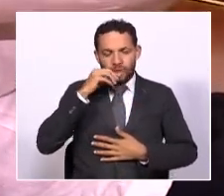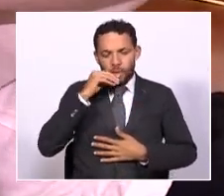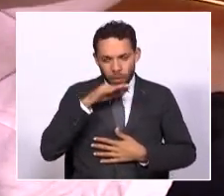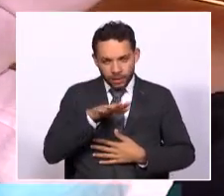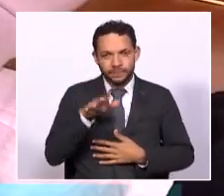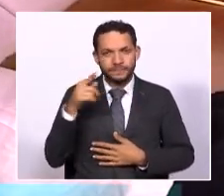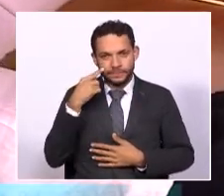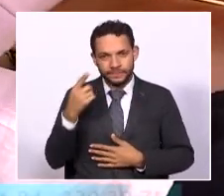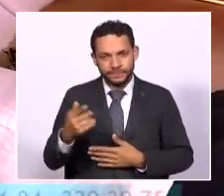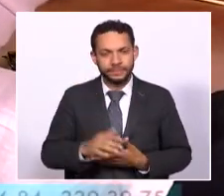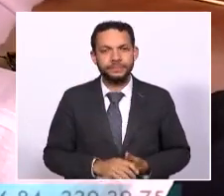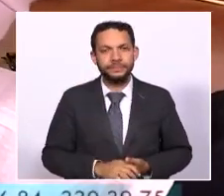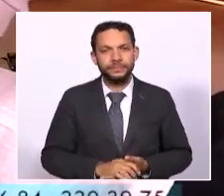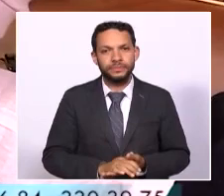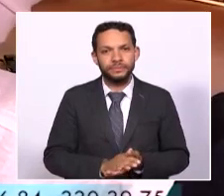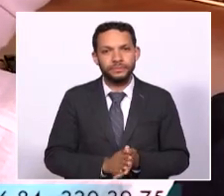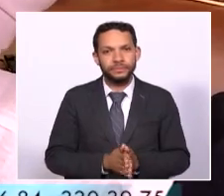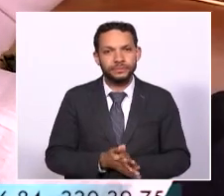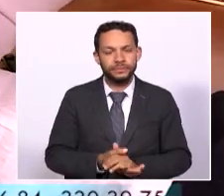Muy bien.